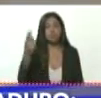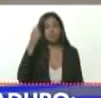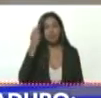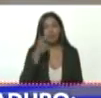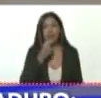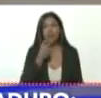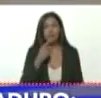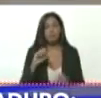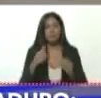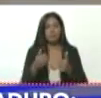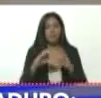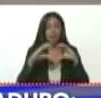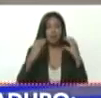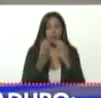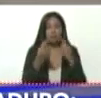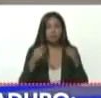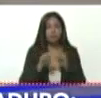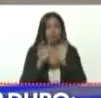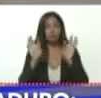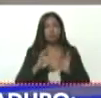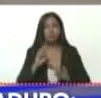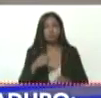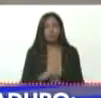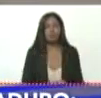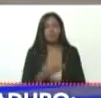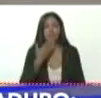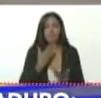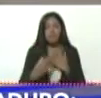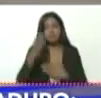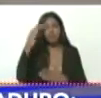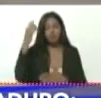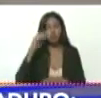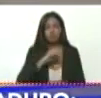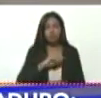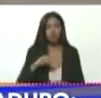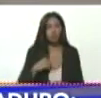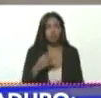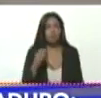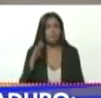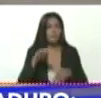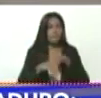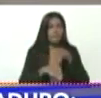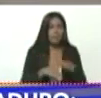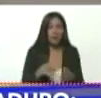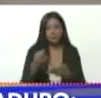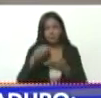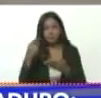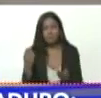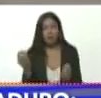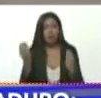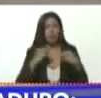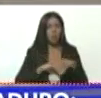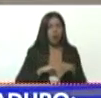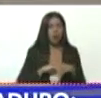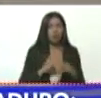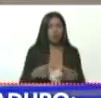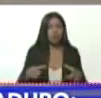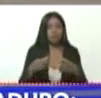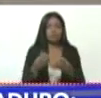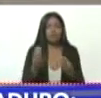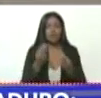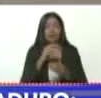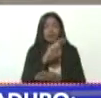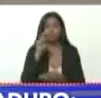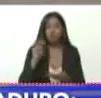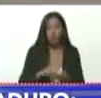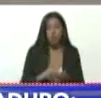haberse reiniciado las clases, tenemos que dar gracias a Dios por haber dado este paso de firmar el acuerdo de la Mesa Nacional de